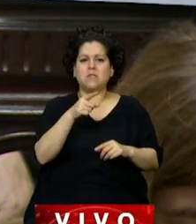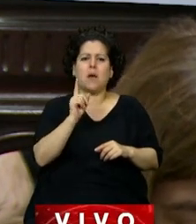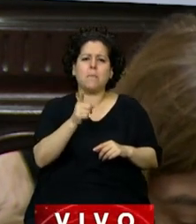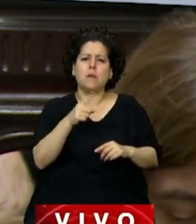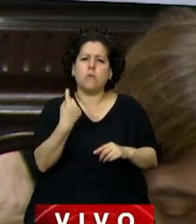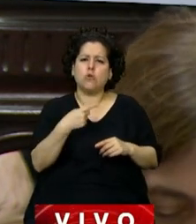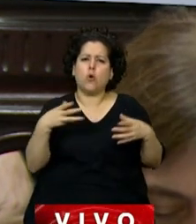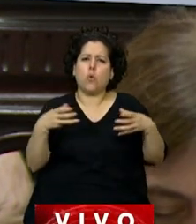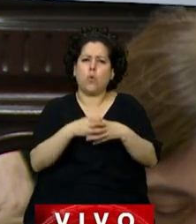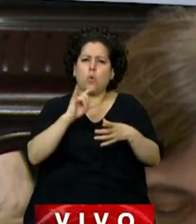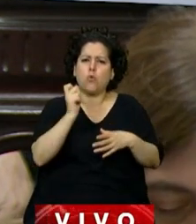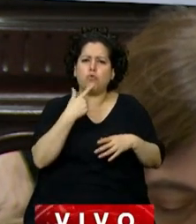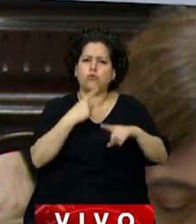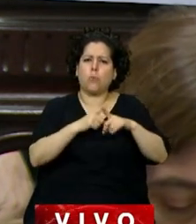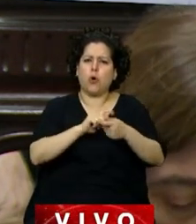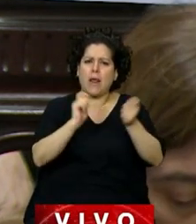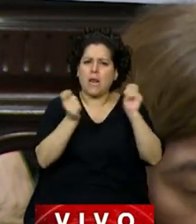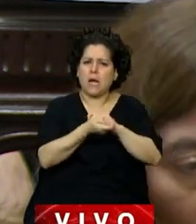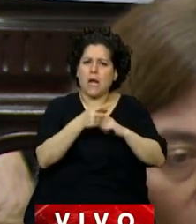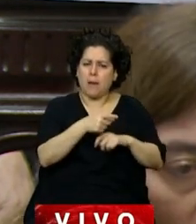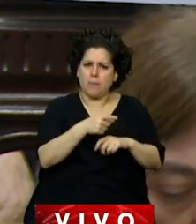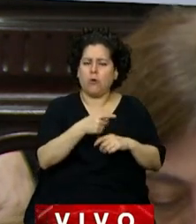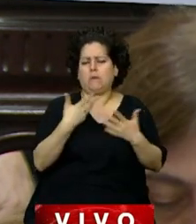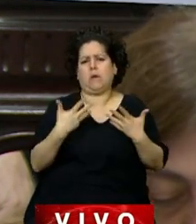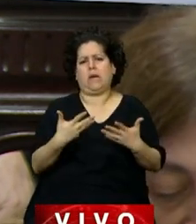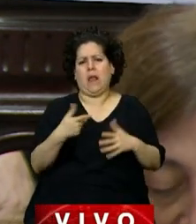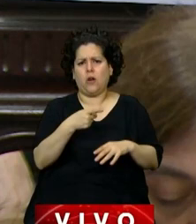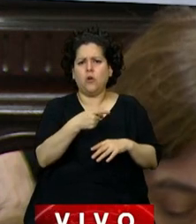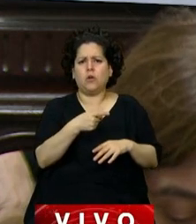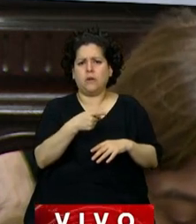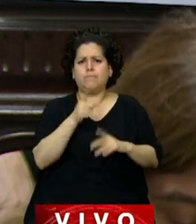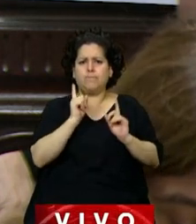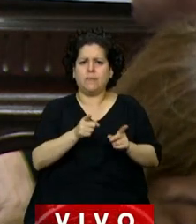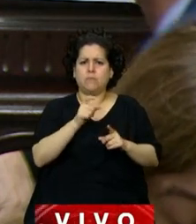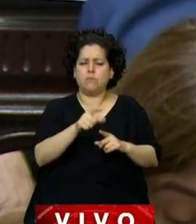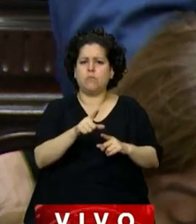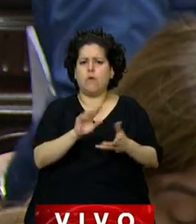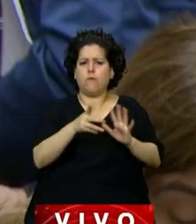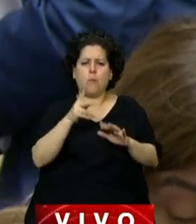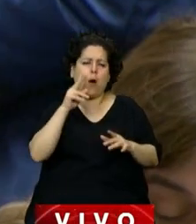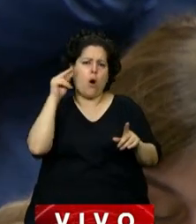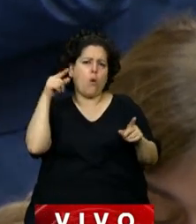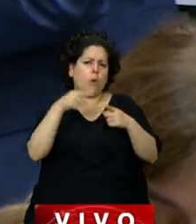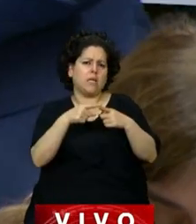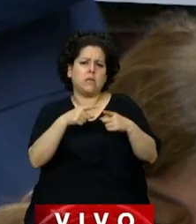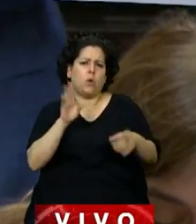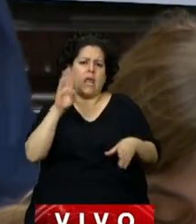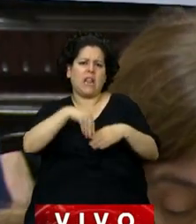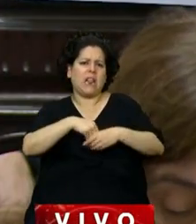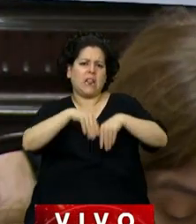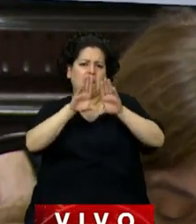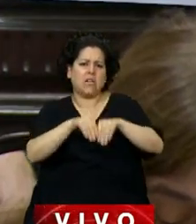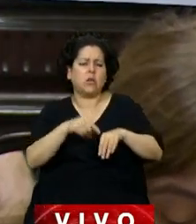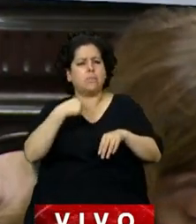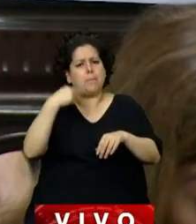dentro del bloque Juntos por el Cambio con una visión claramente que tiene que ver con una visión de integración. Creemos que con el